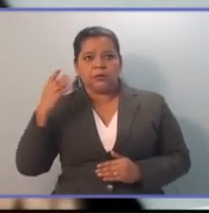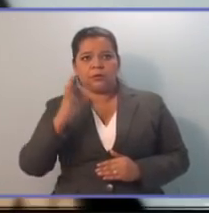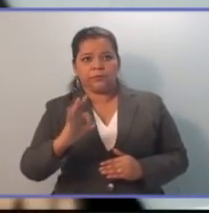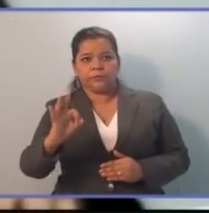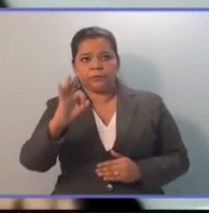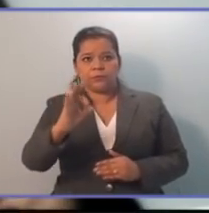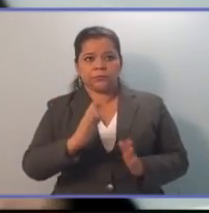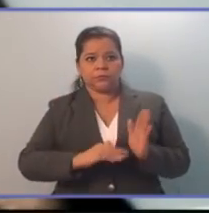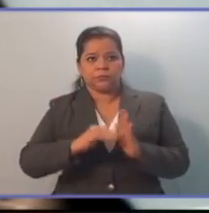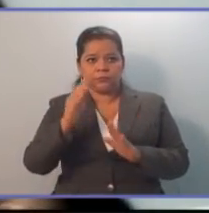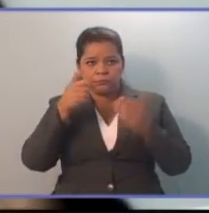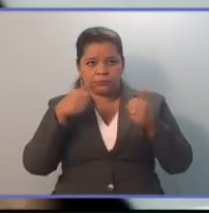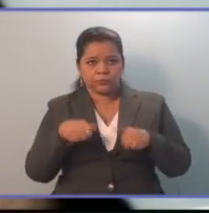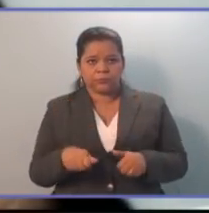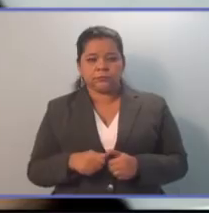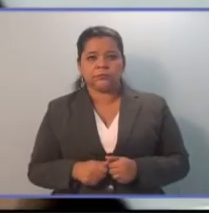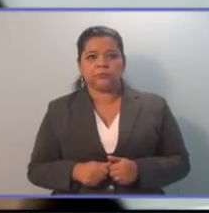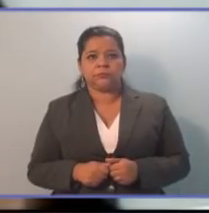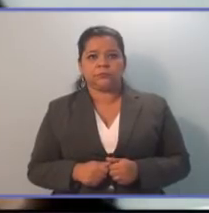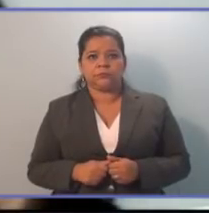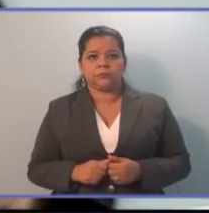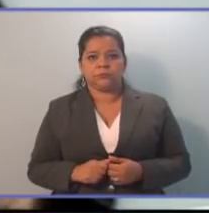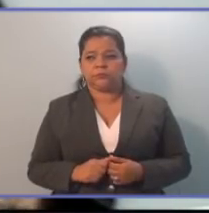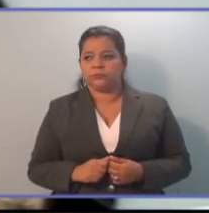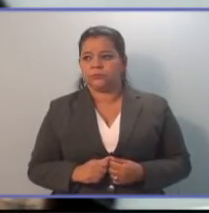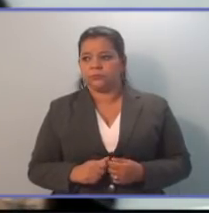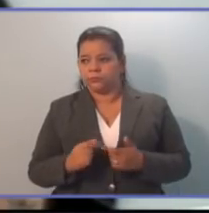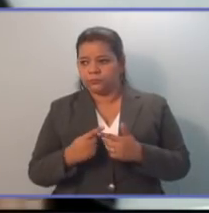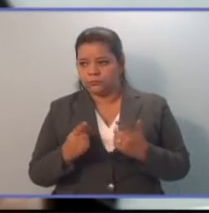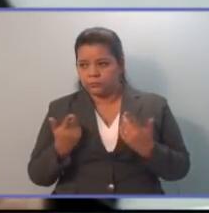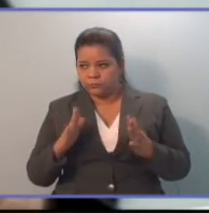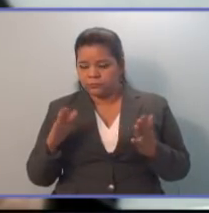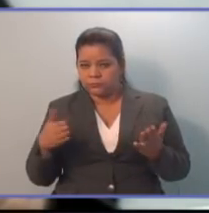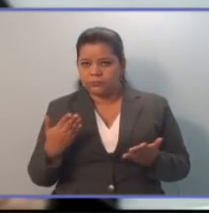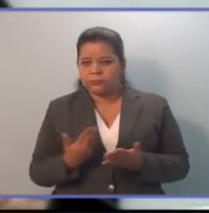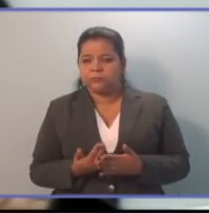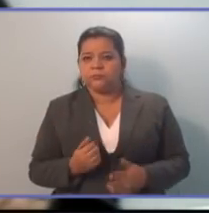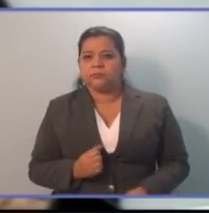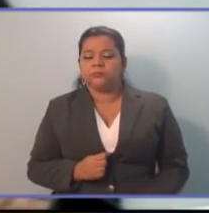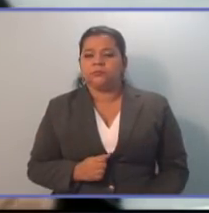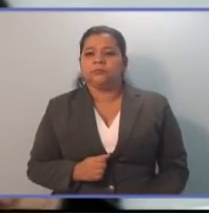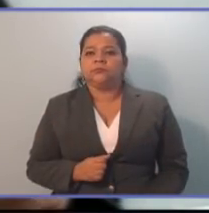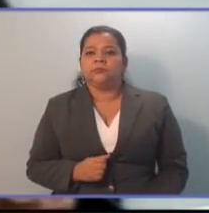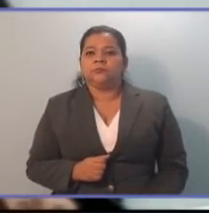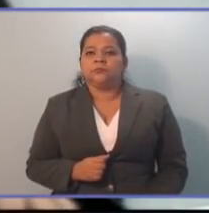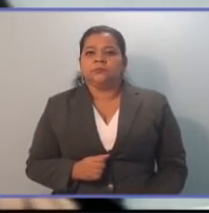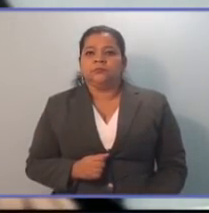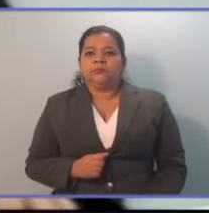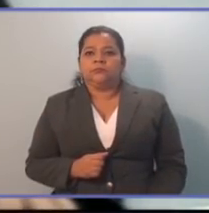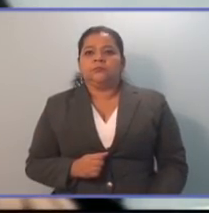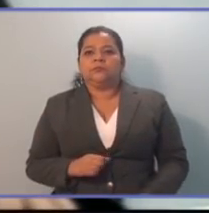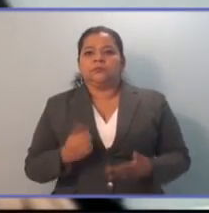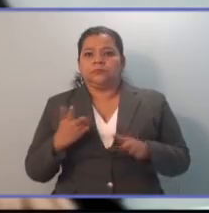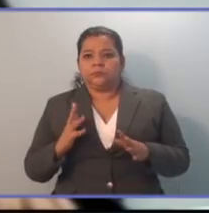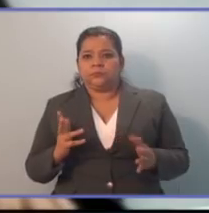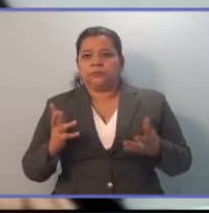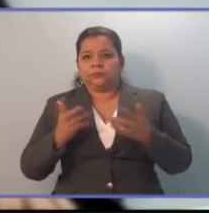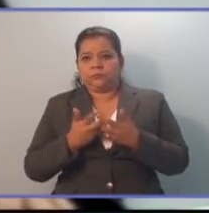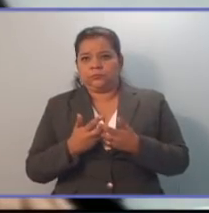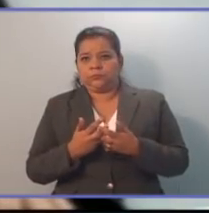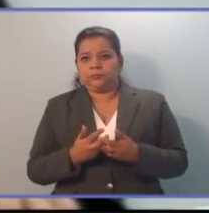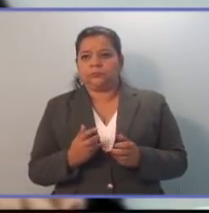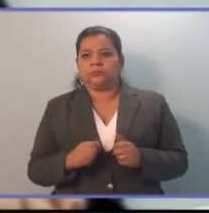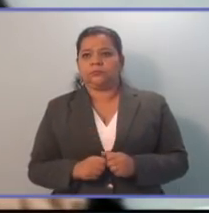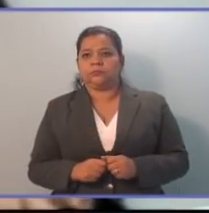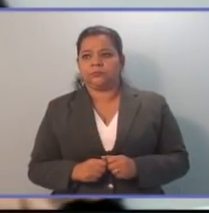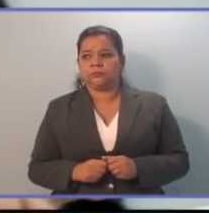esa dirección es de suma importancia para que esta dirección